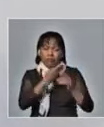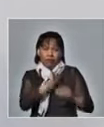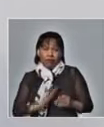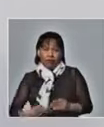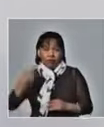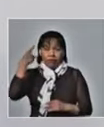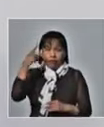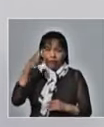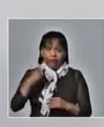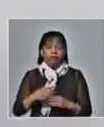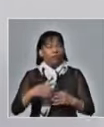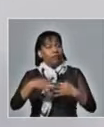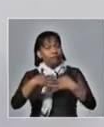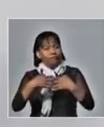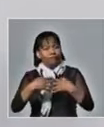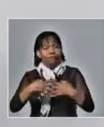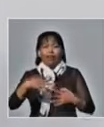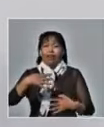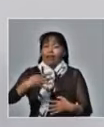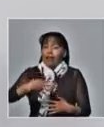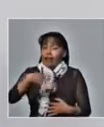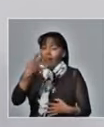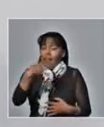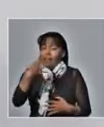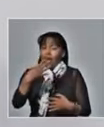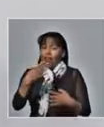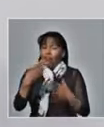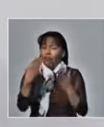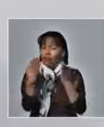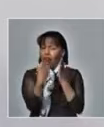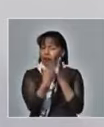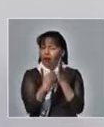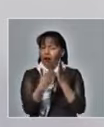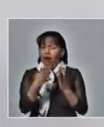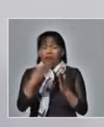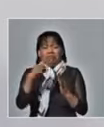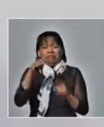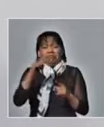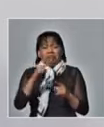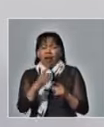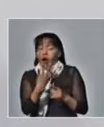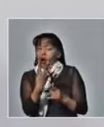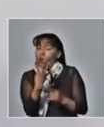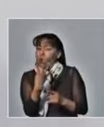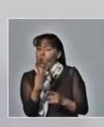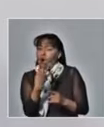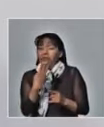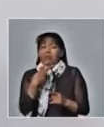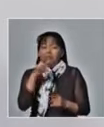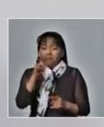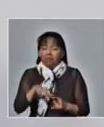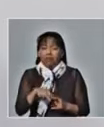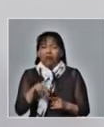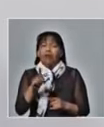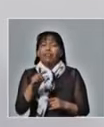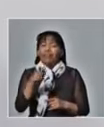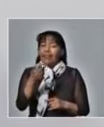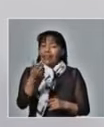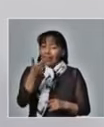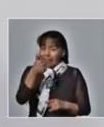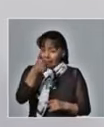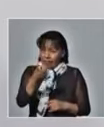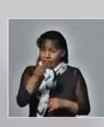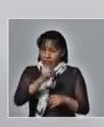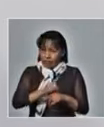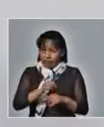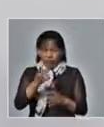las pequeñas empresas pasamos de 14 trámites como mínimo a únicamente 4 y de un periodo mínimo de 100 días a únicamente 10.